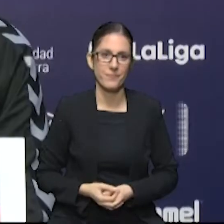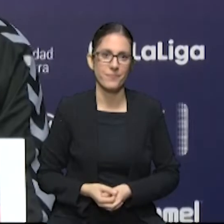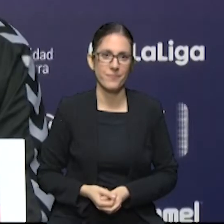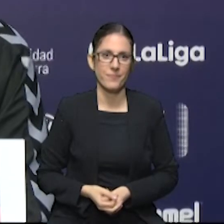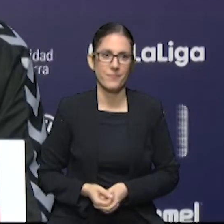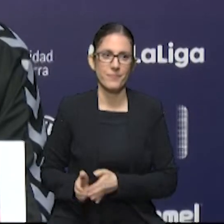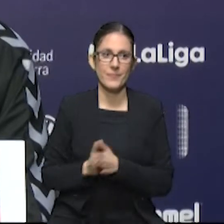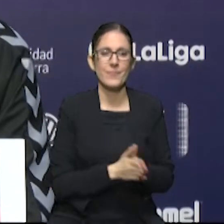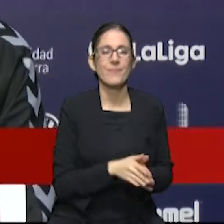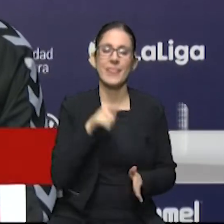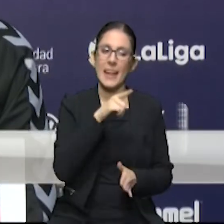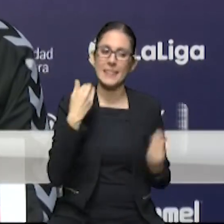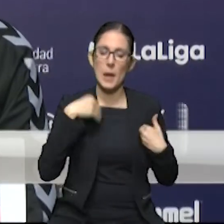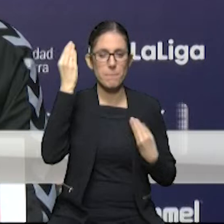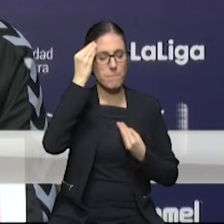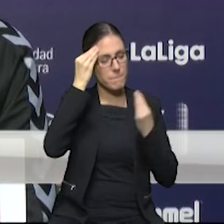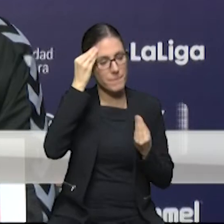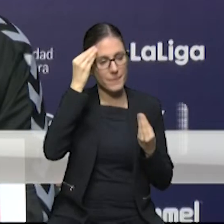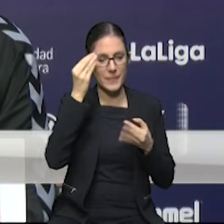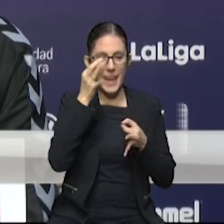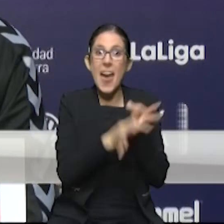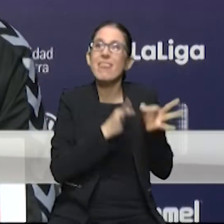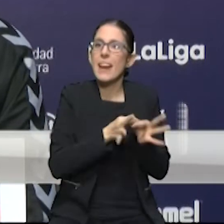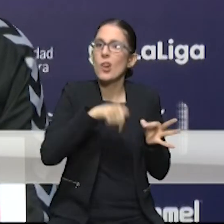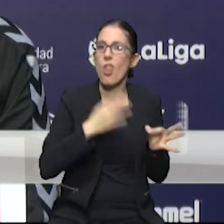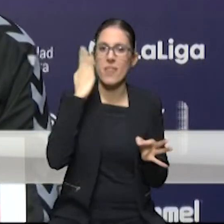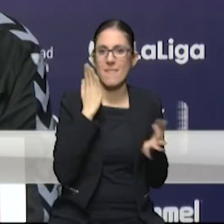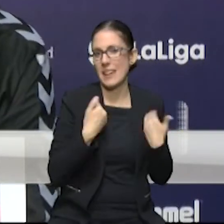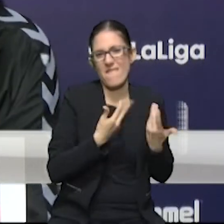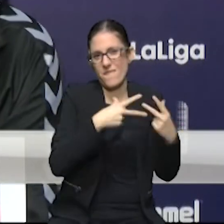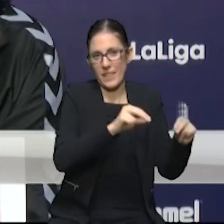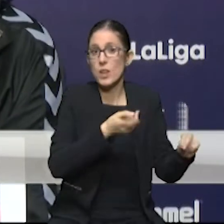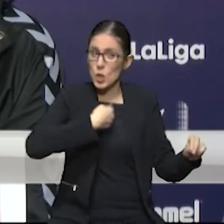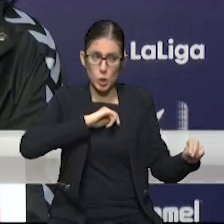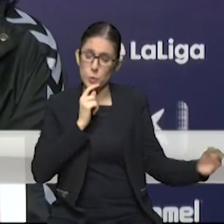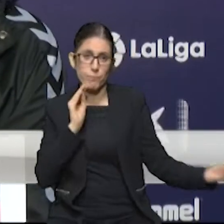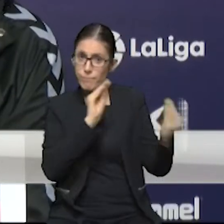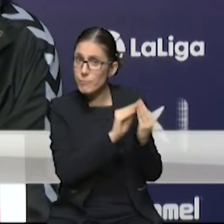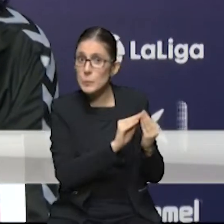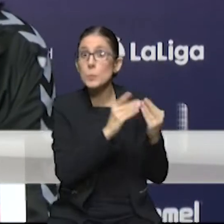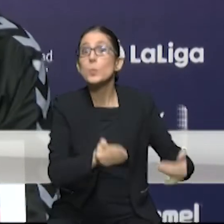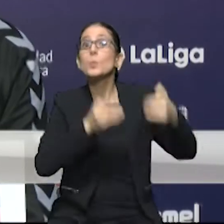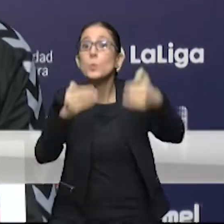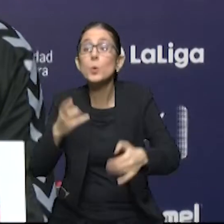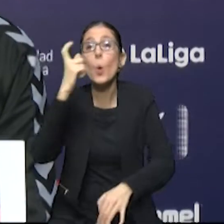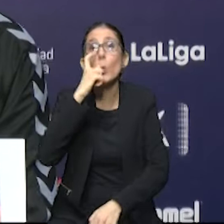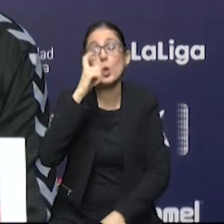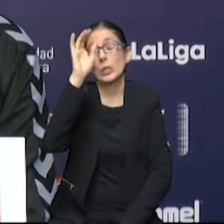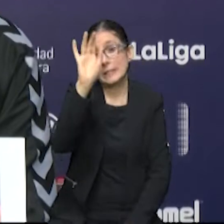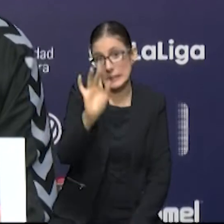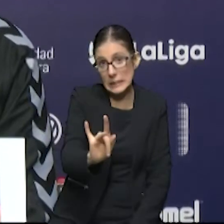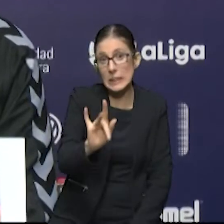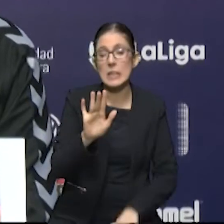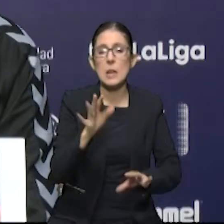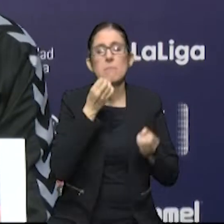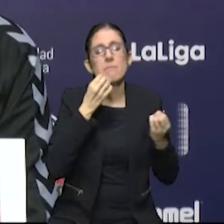Él ya estaba pensando que su ciclo ya había terminado aquí, nosotros lo mismo y bueno, ¿eso se podía prorrogar hasta junio? Sí, pero bueno, entendiendo también